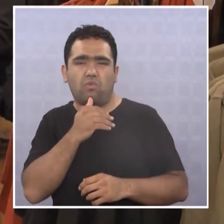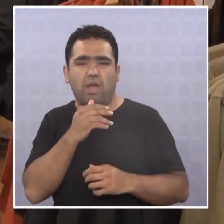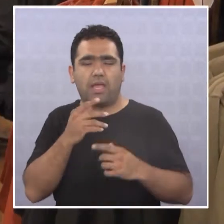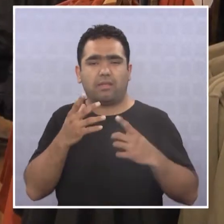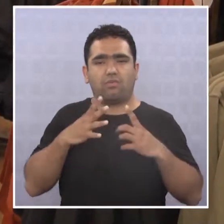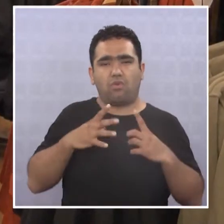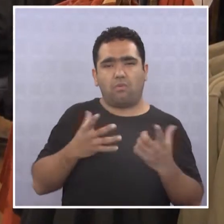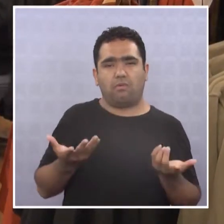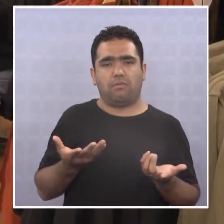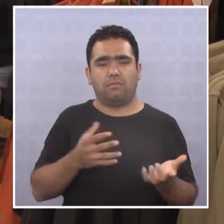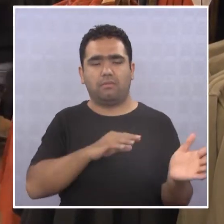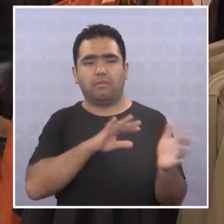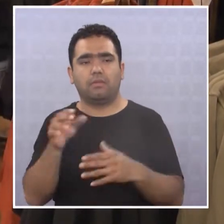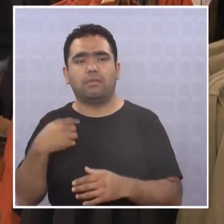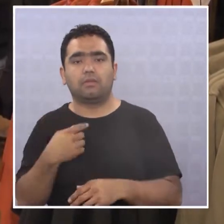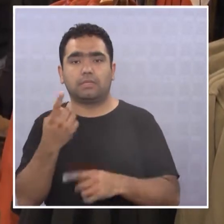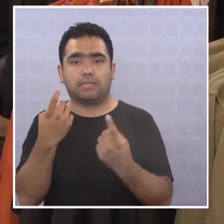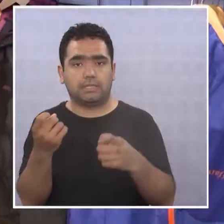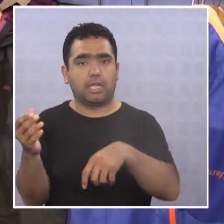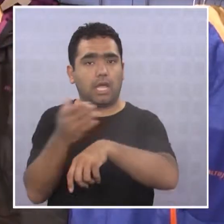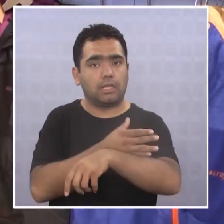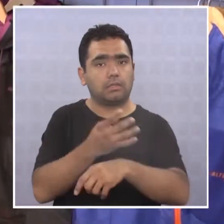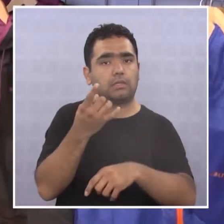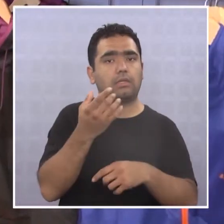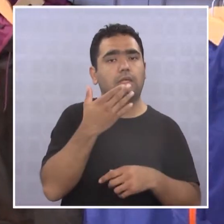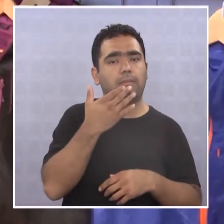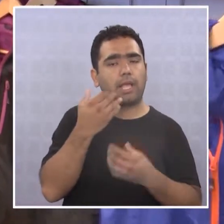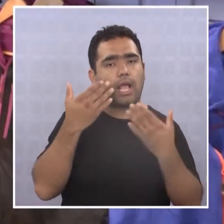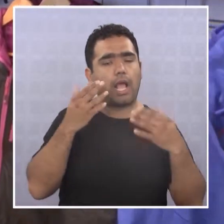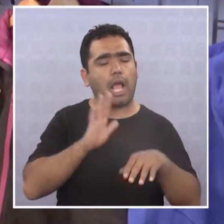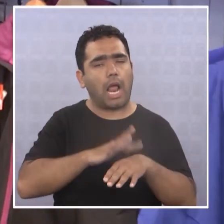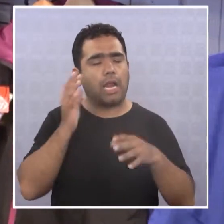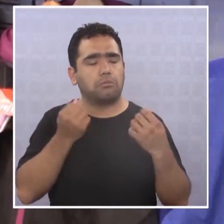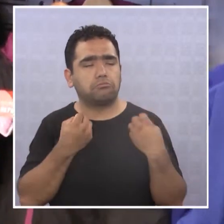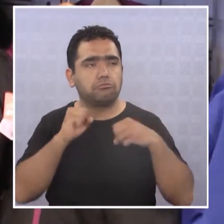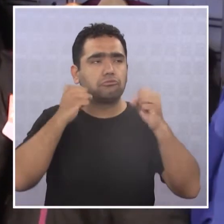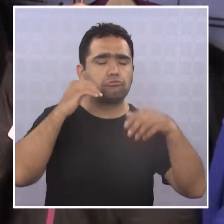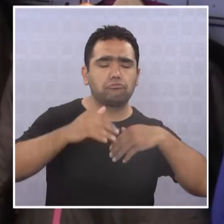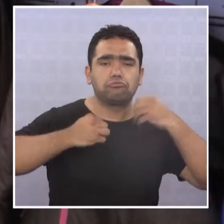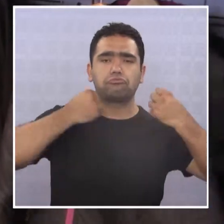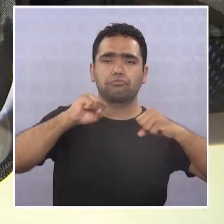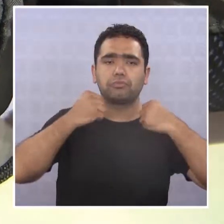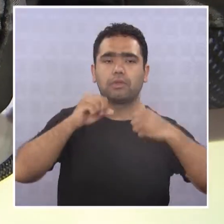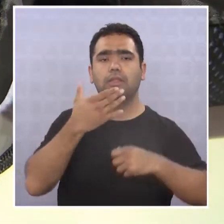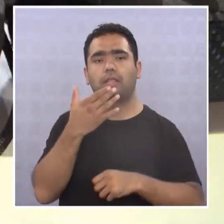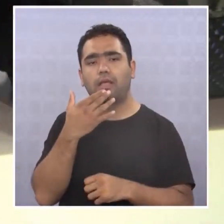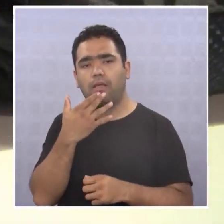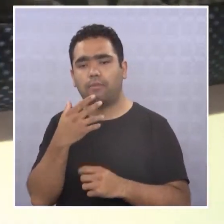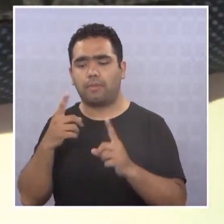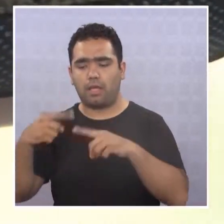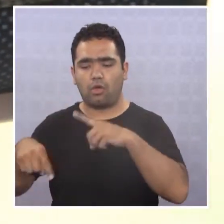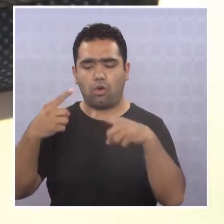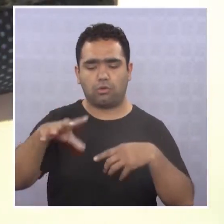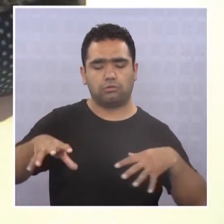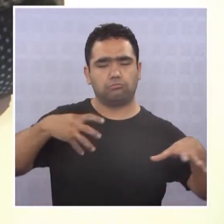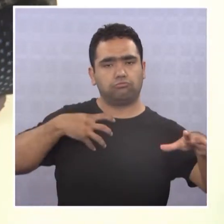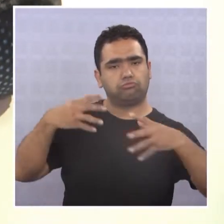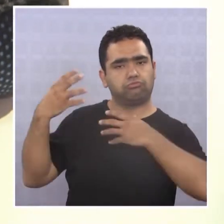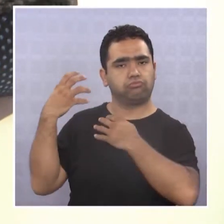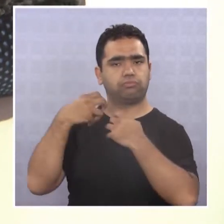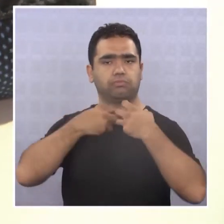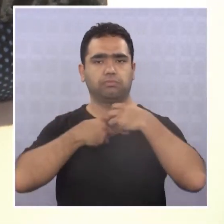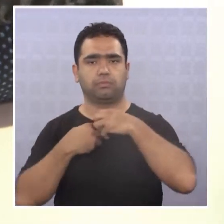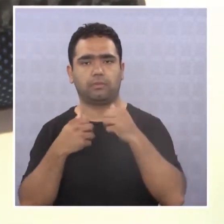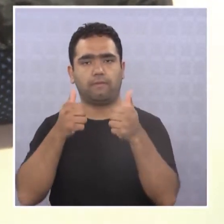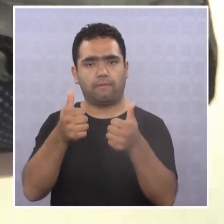asegúrese no sólo de precalentar de iniciar una actividad sino también de disponer del equipamiento correspondiente